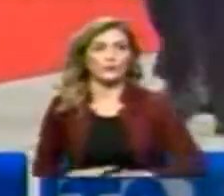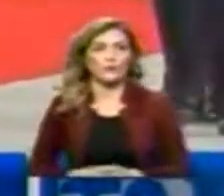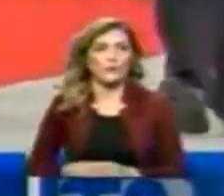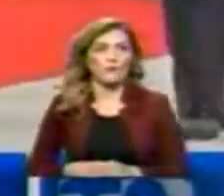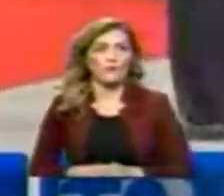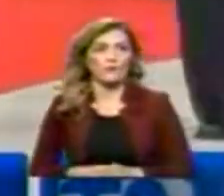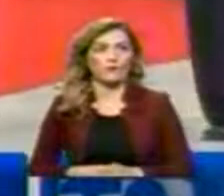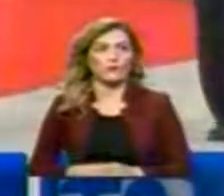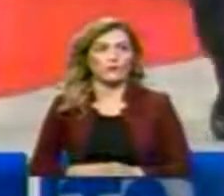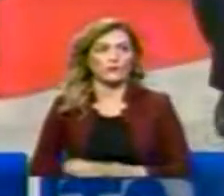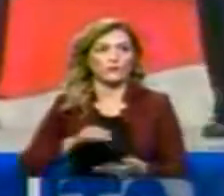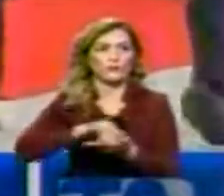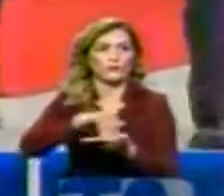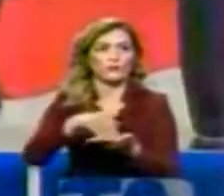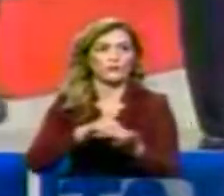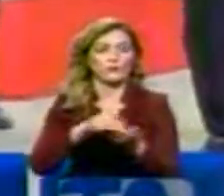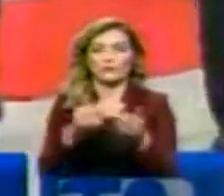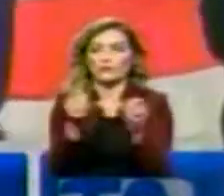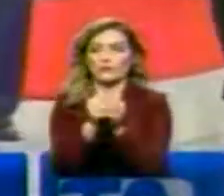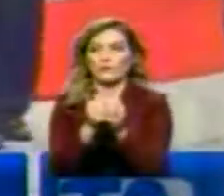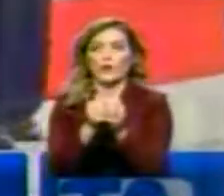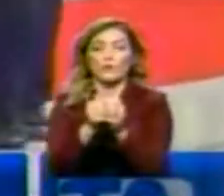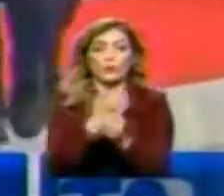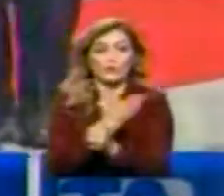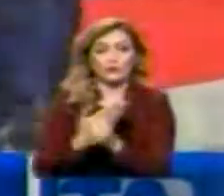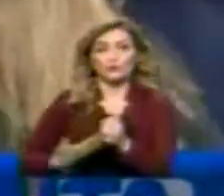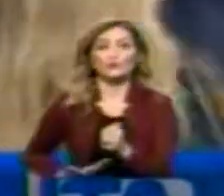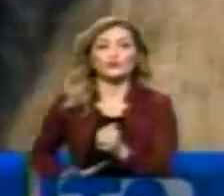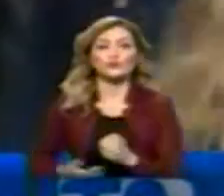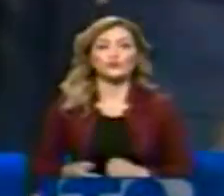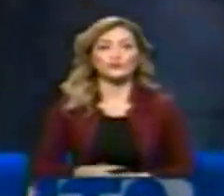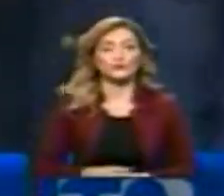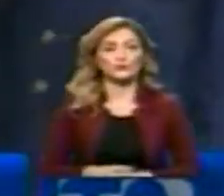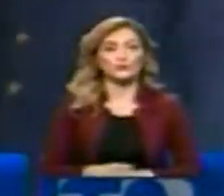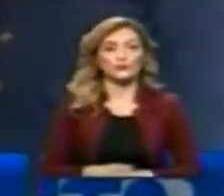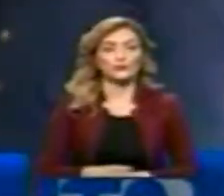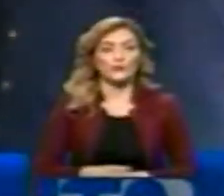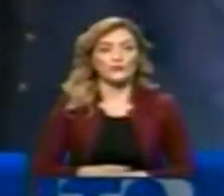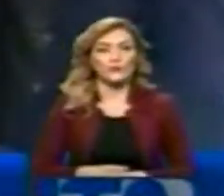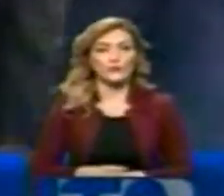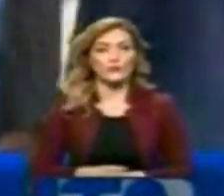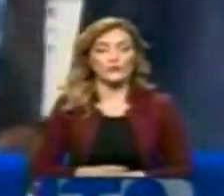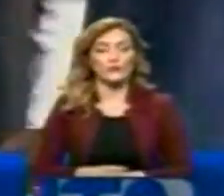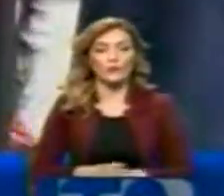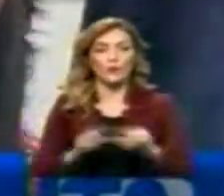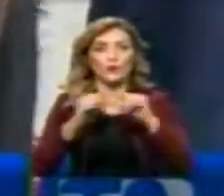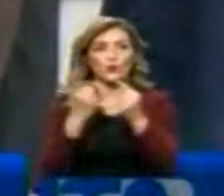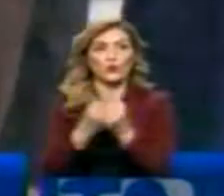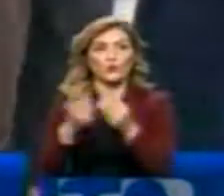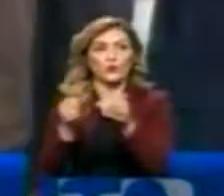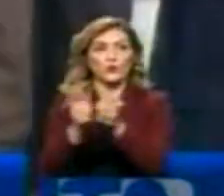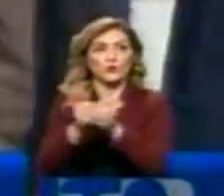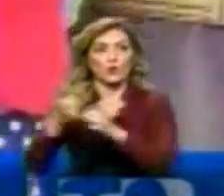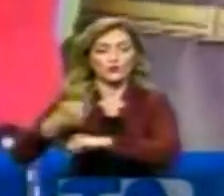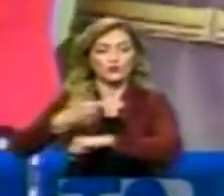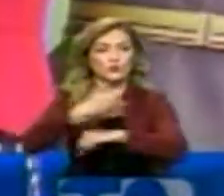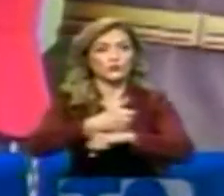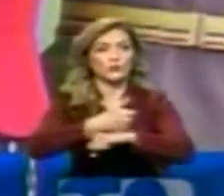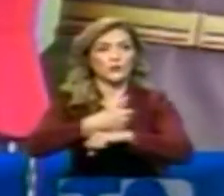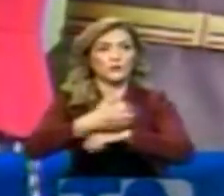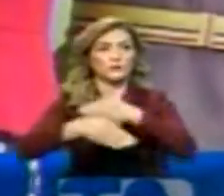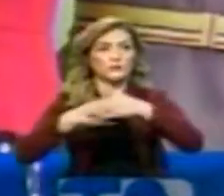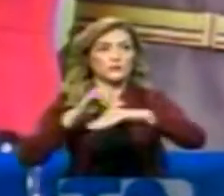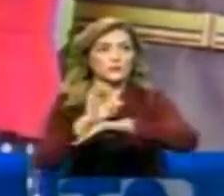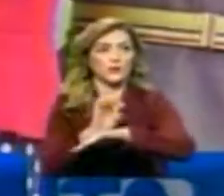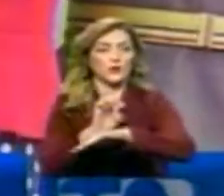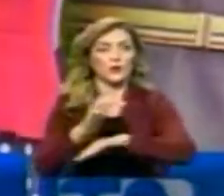Sonnenholzner, también miembros del gabinete presidencial y también la cúpula militar del país, entre otros. El comandante de las Fuerzas Aéreas